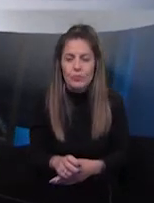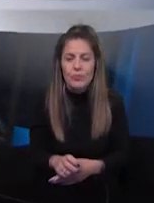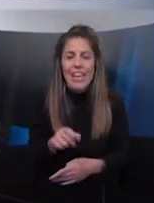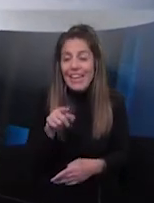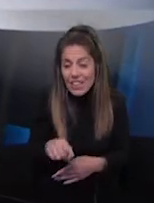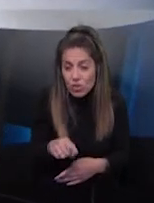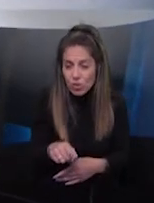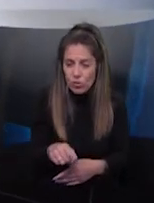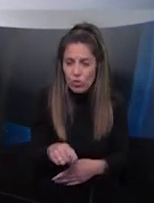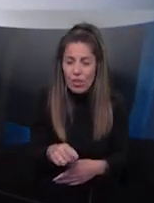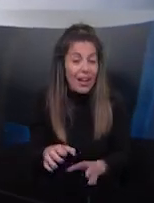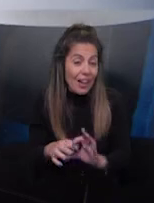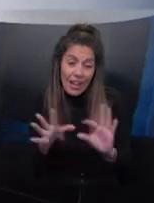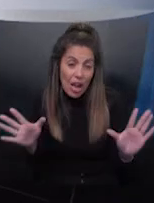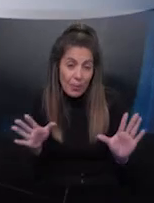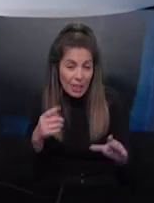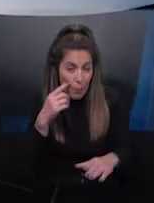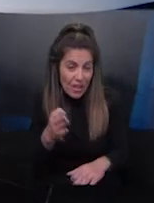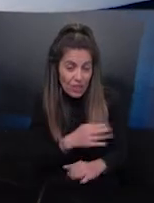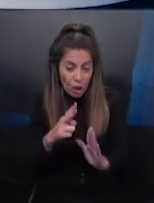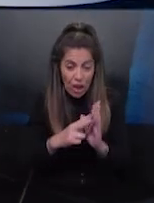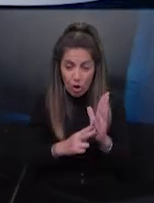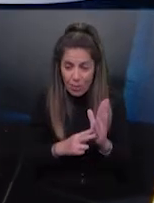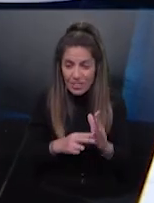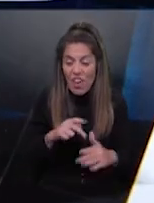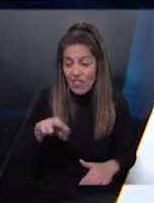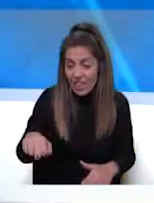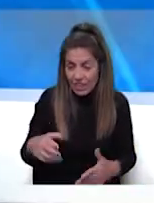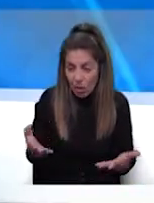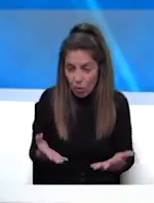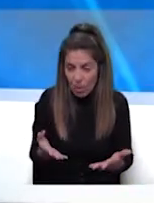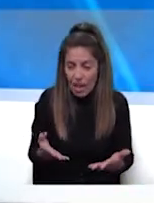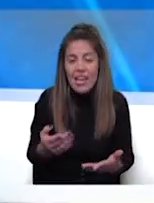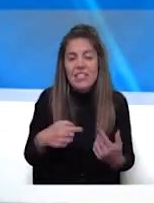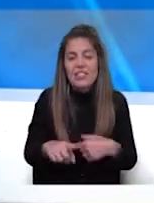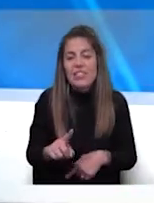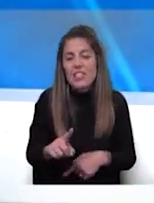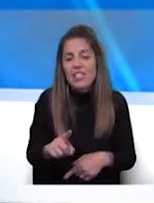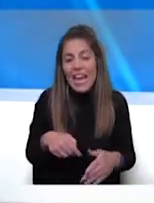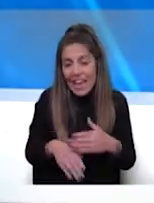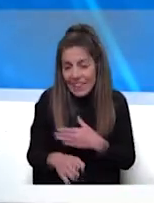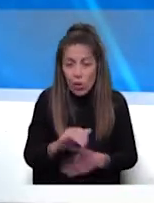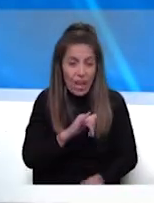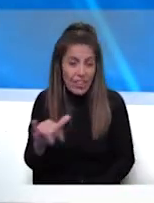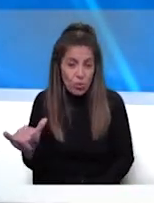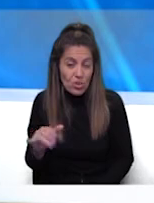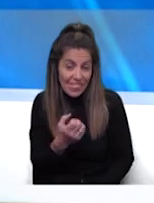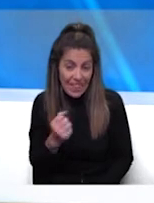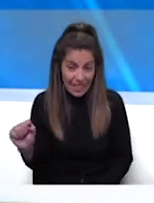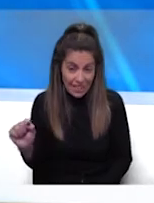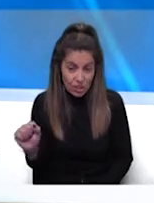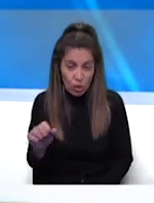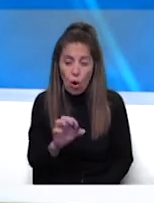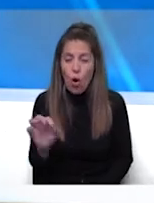Eso está claramente previsto en la normativa vigente. Si entra una denuncia de delito o si